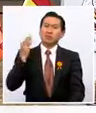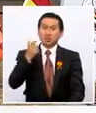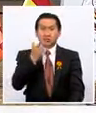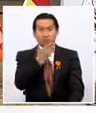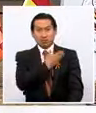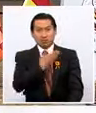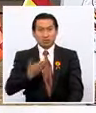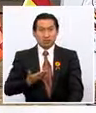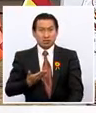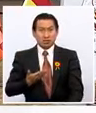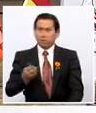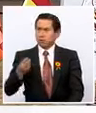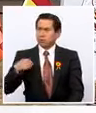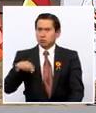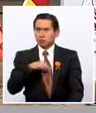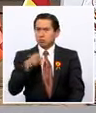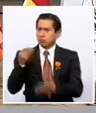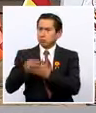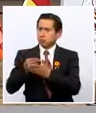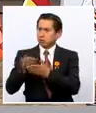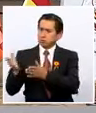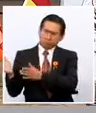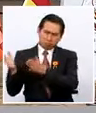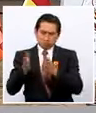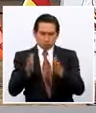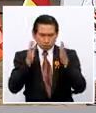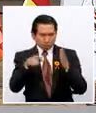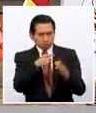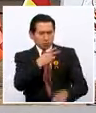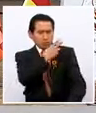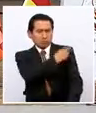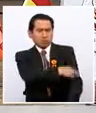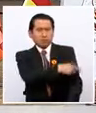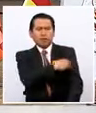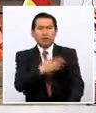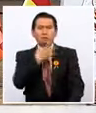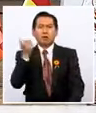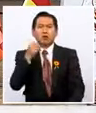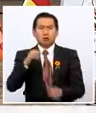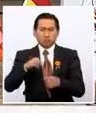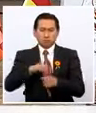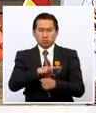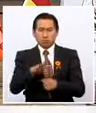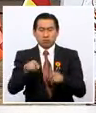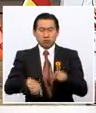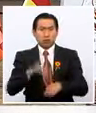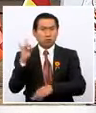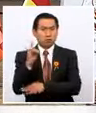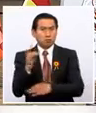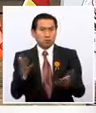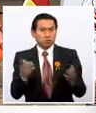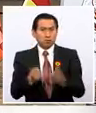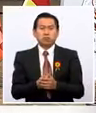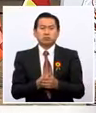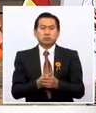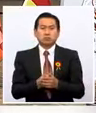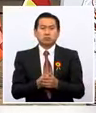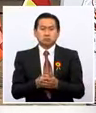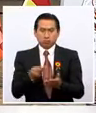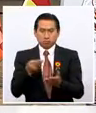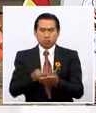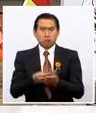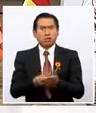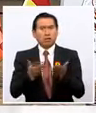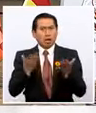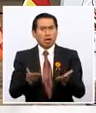hubieramos equipado el mejor hospital de kobe en el país había plata